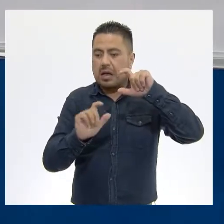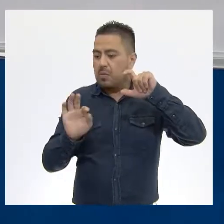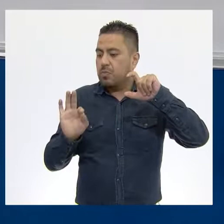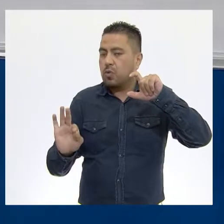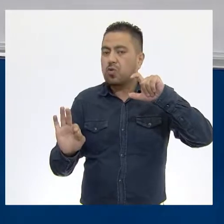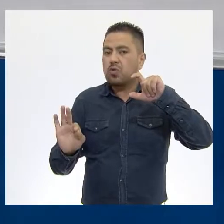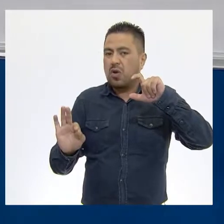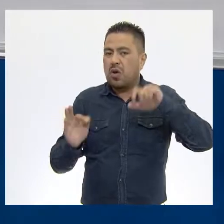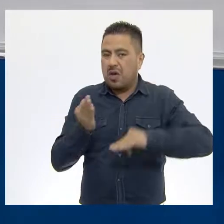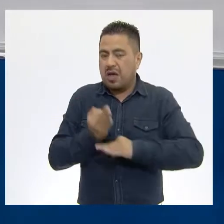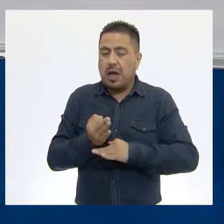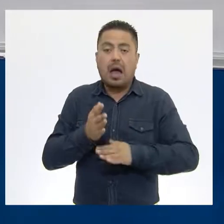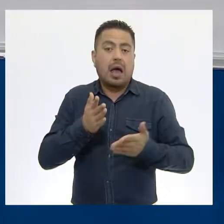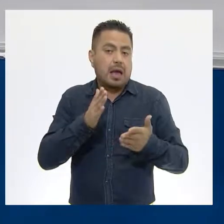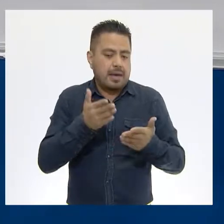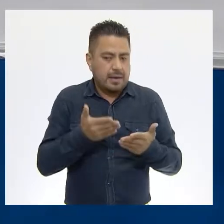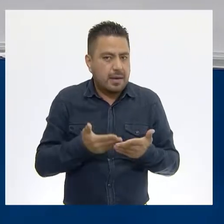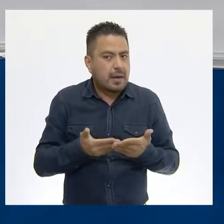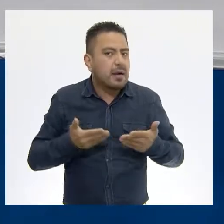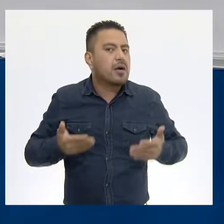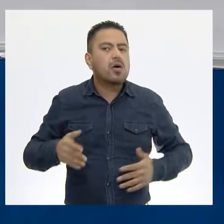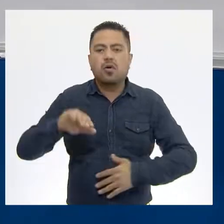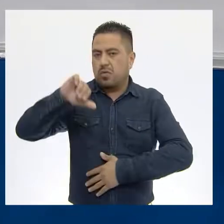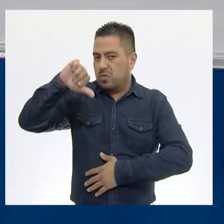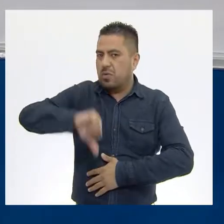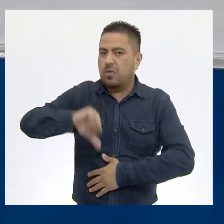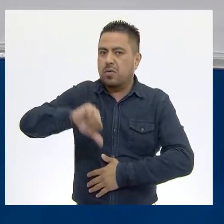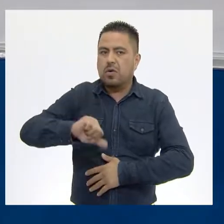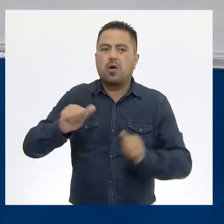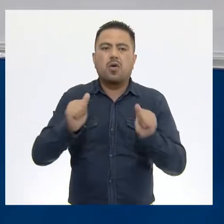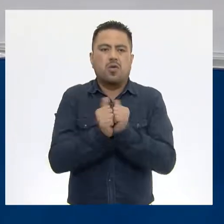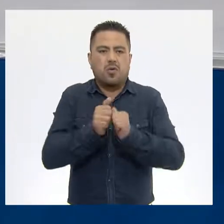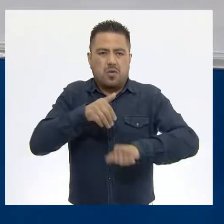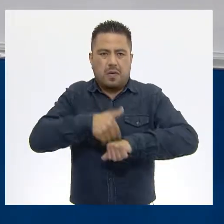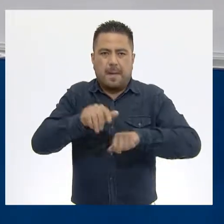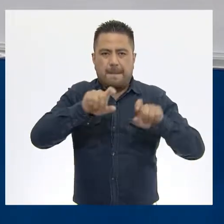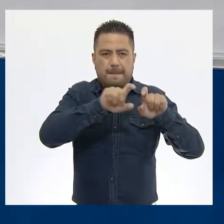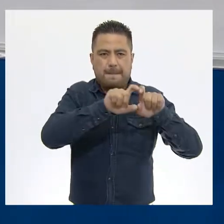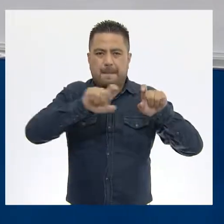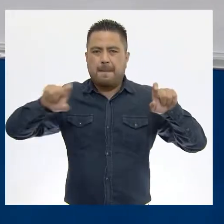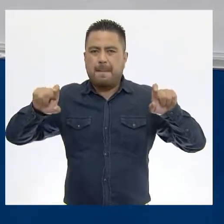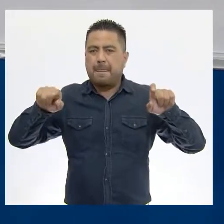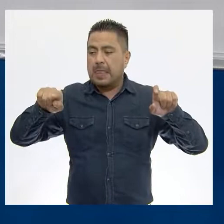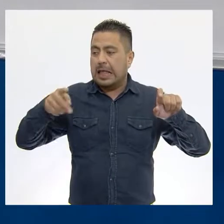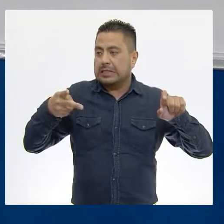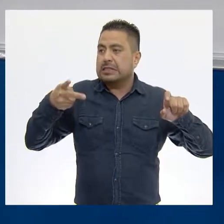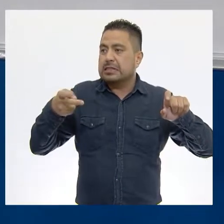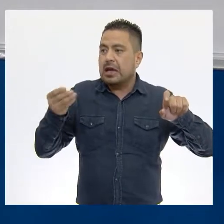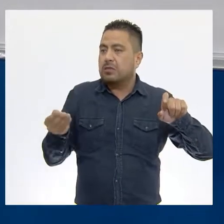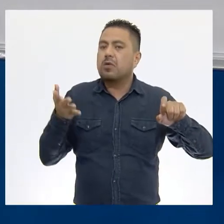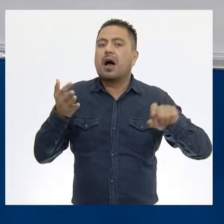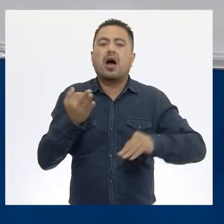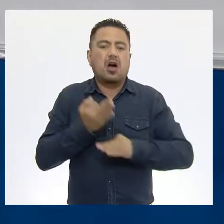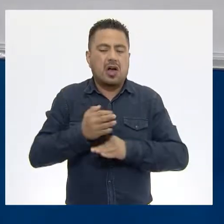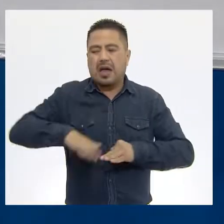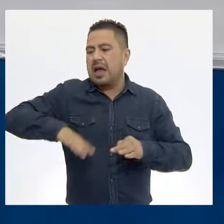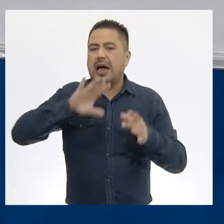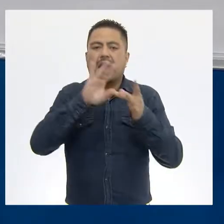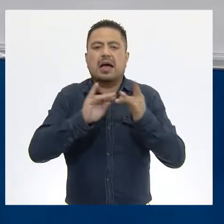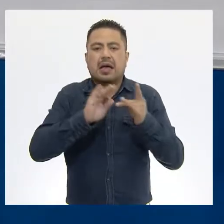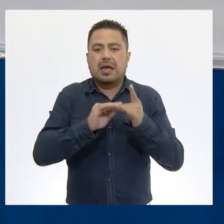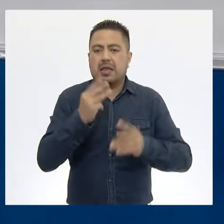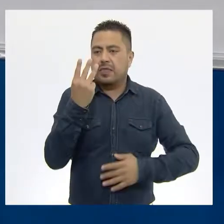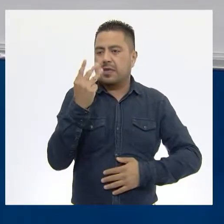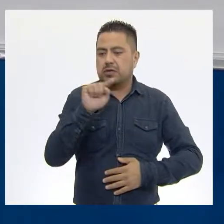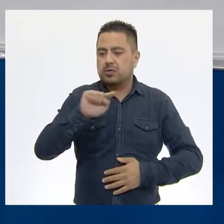Ajá. Muy bien, ahora vamos con la siguiente recta. En Sí. esta segunda, ya habíamos mencionado, tenemos aquí